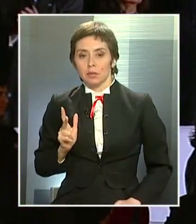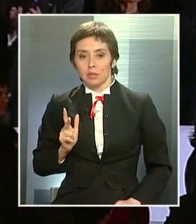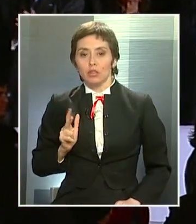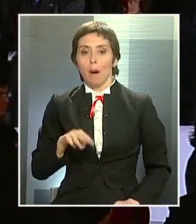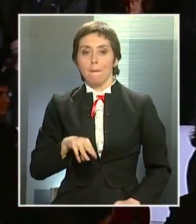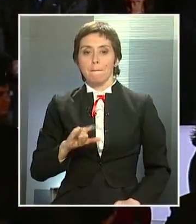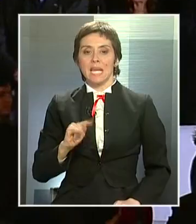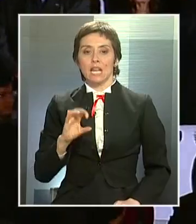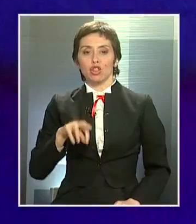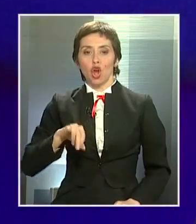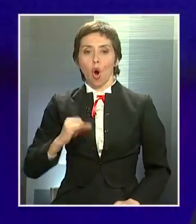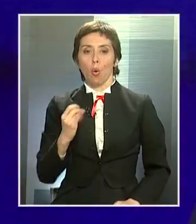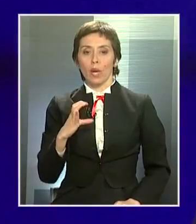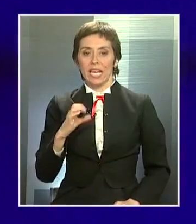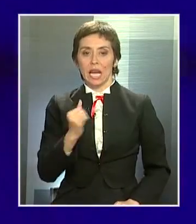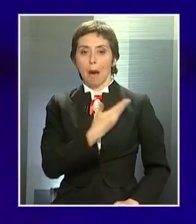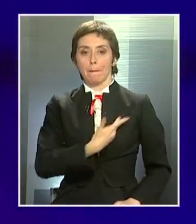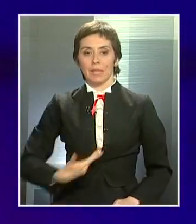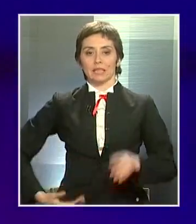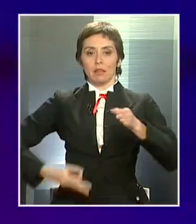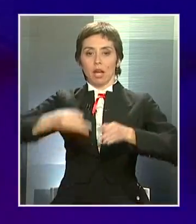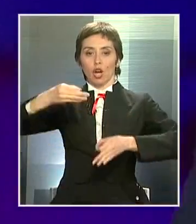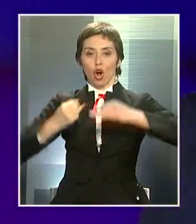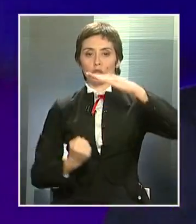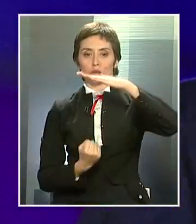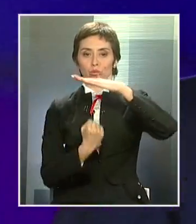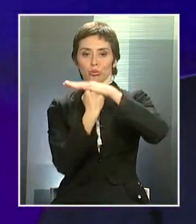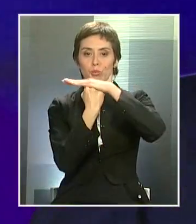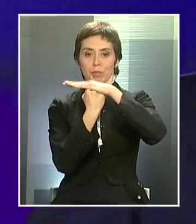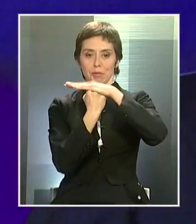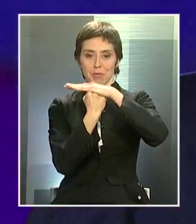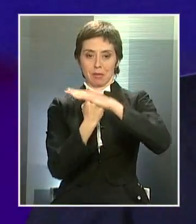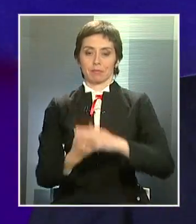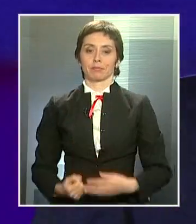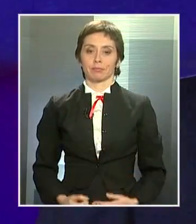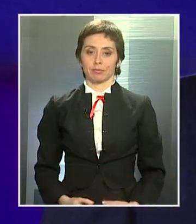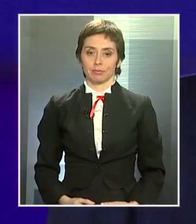Milton Juica, presidente de la Corte Suprema de Justicia.